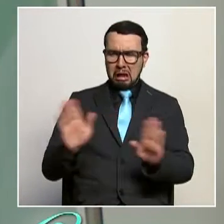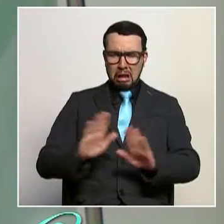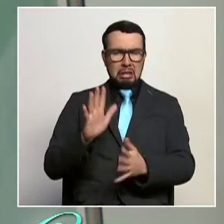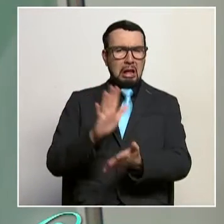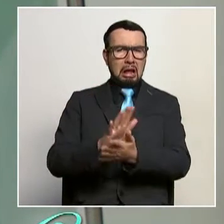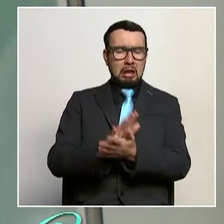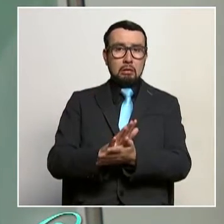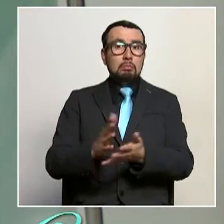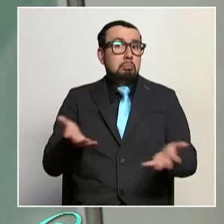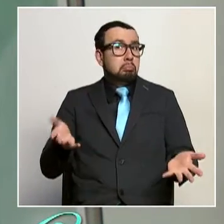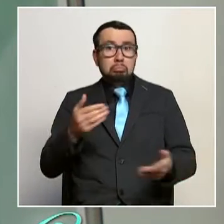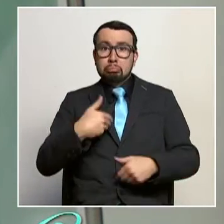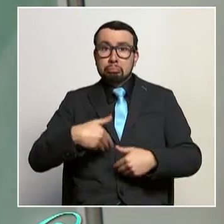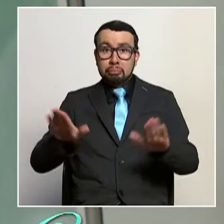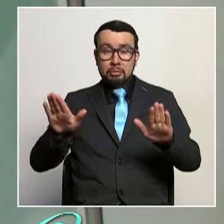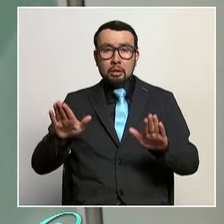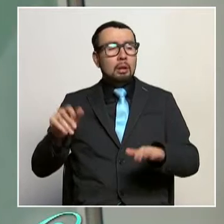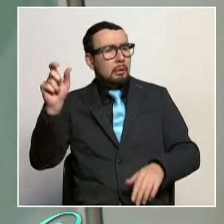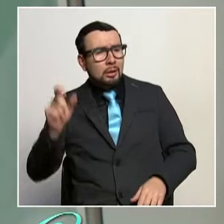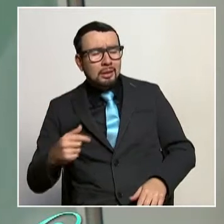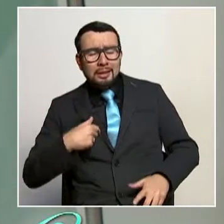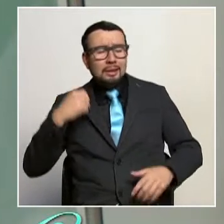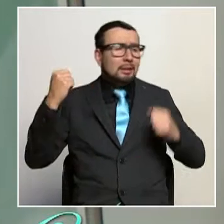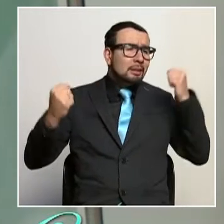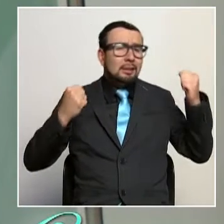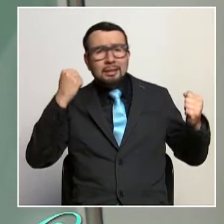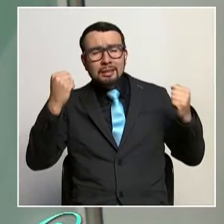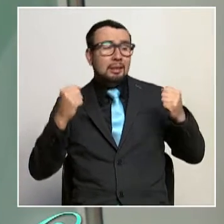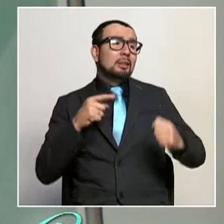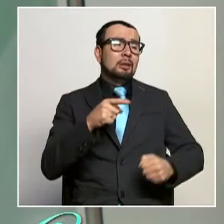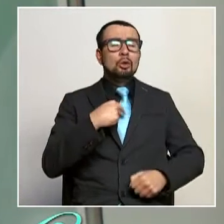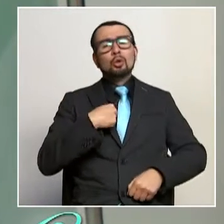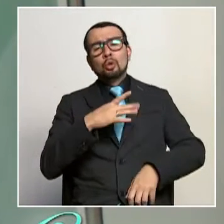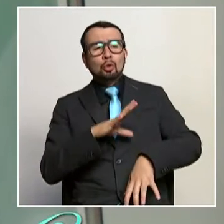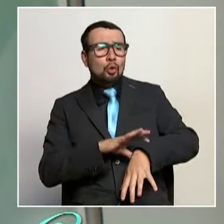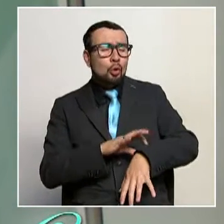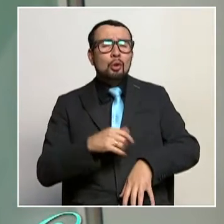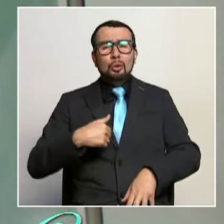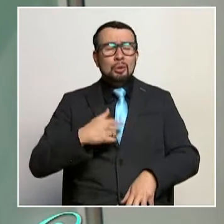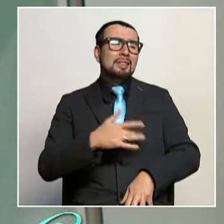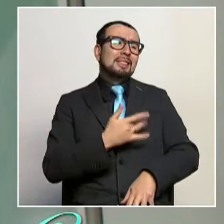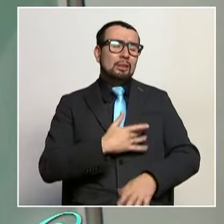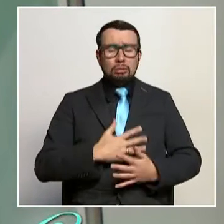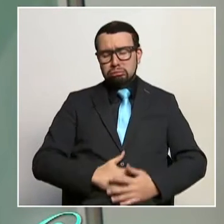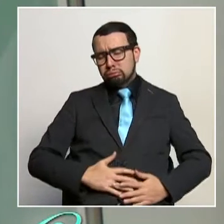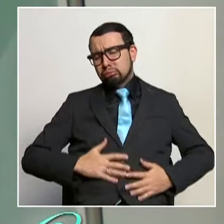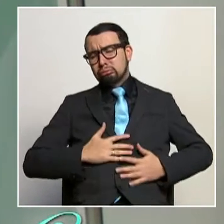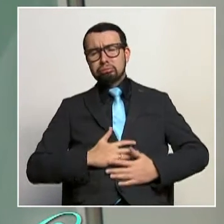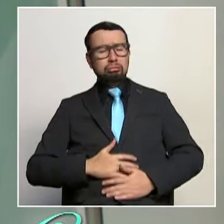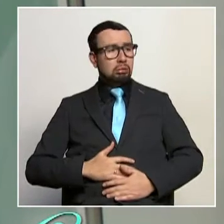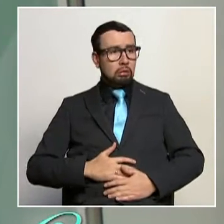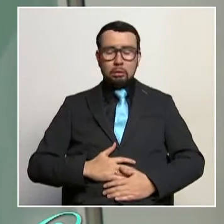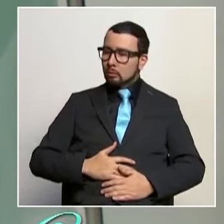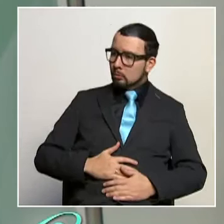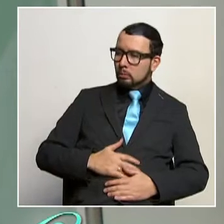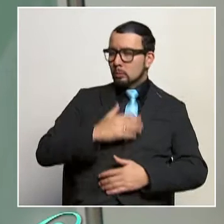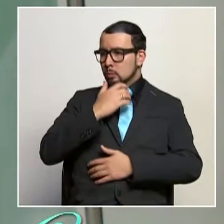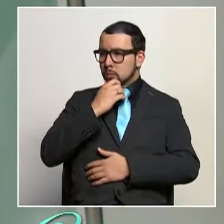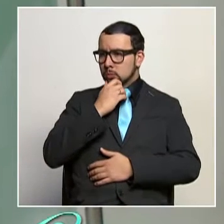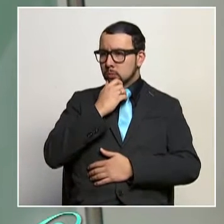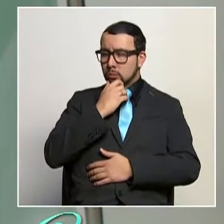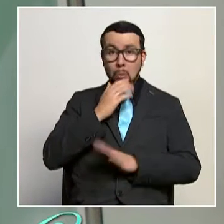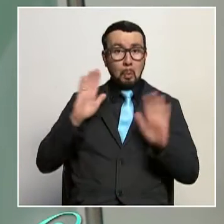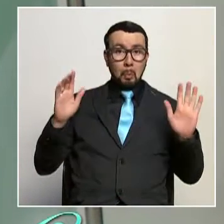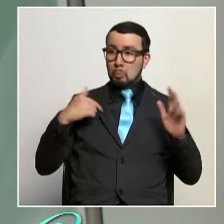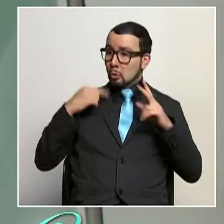pronto el paciente, en medio de su angustia, le dice al urólogo, doctor, es que yo siento como una molestia en el estómago. Entonces el urólogo lo que le va a contestar es, no,